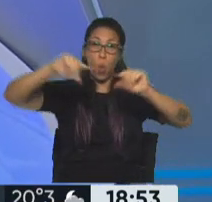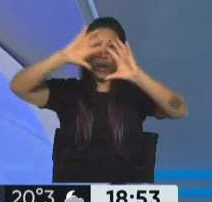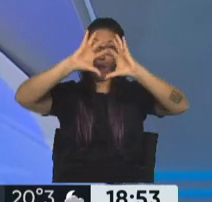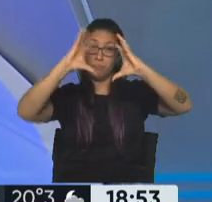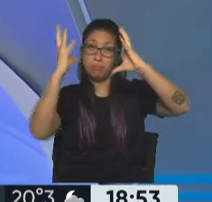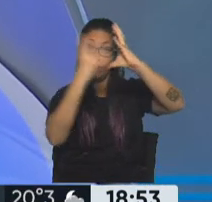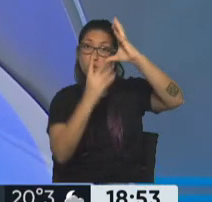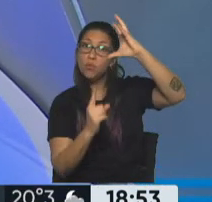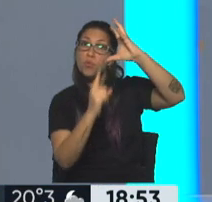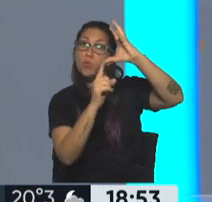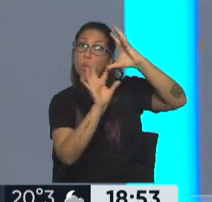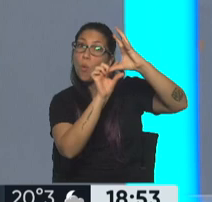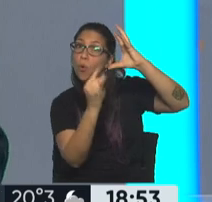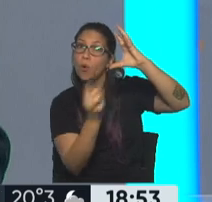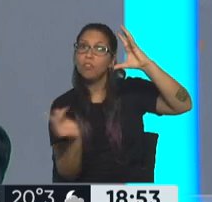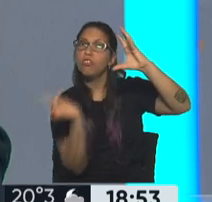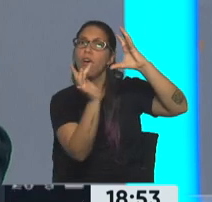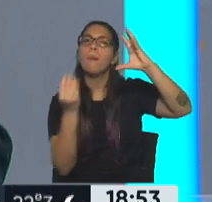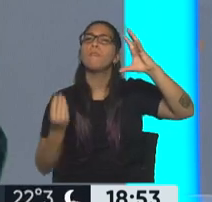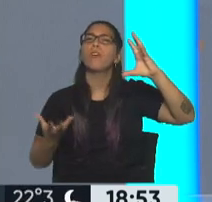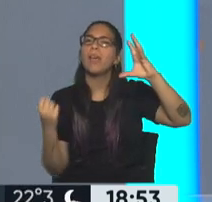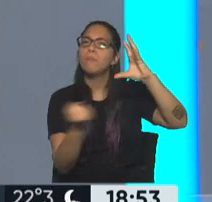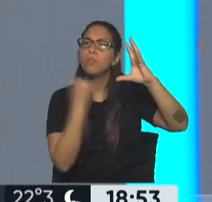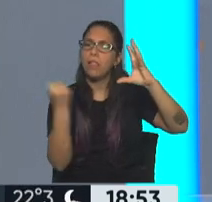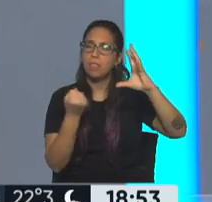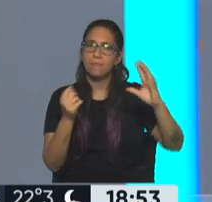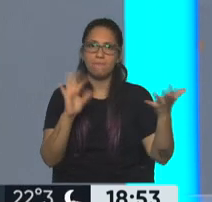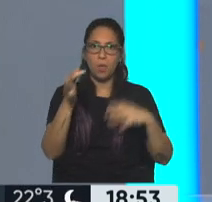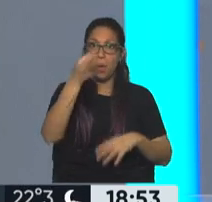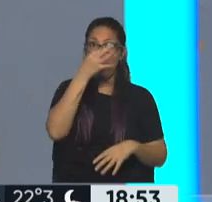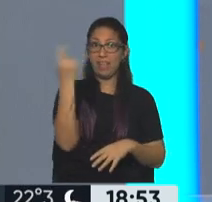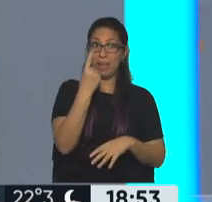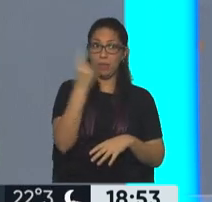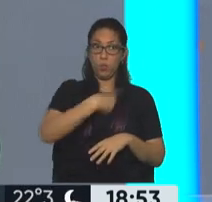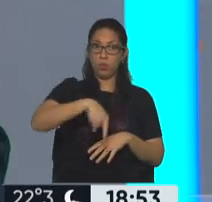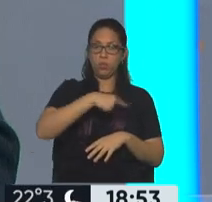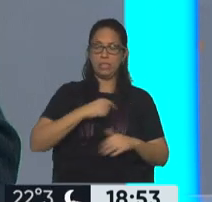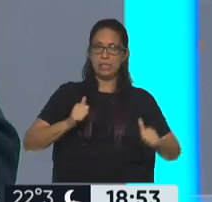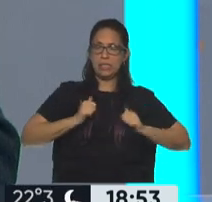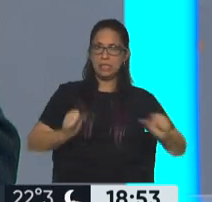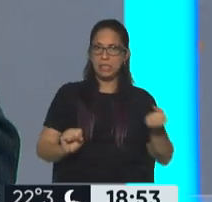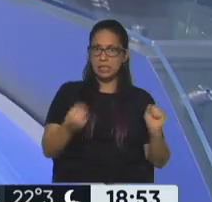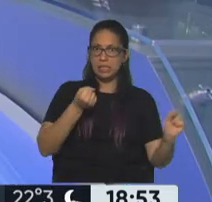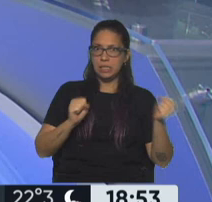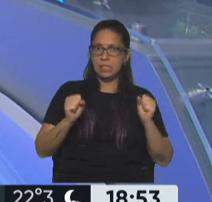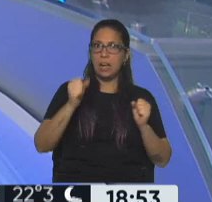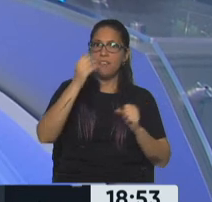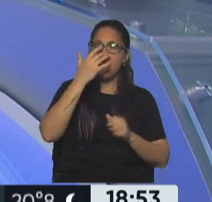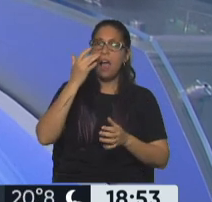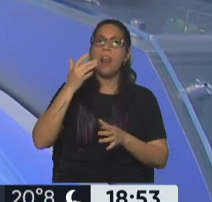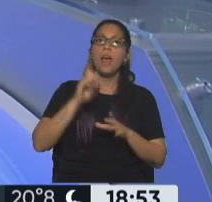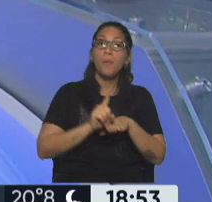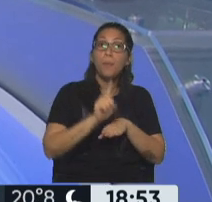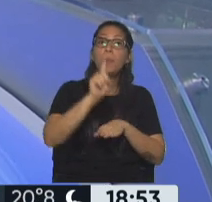depositaron suavemente después de 20 minutos de terror como decían en la transmisión suavemente la